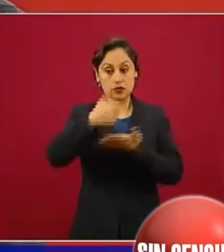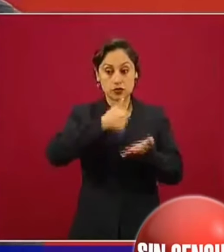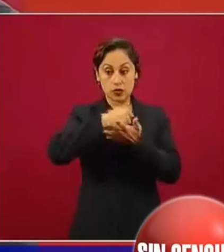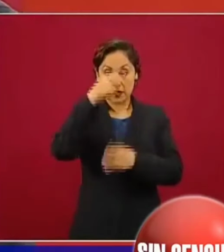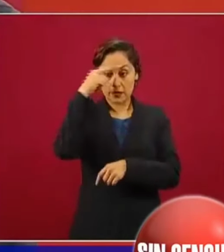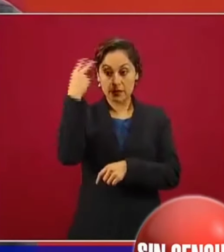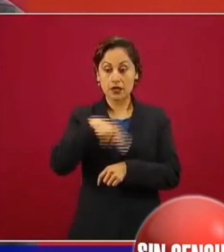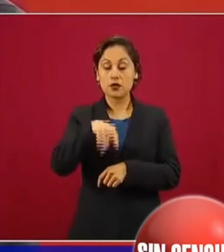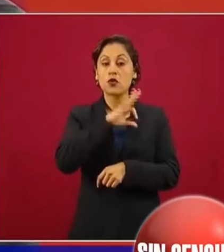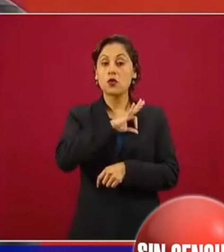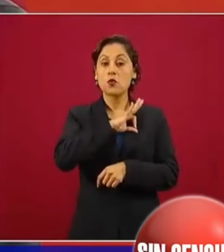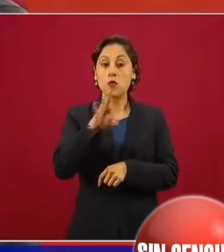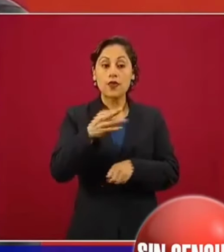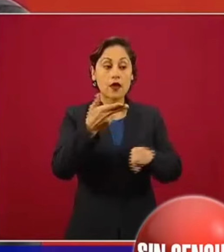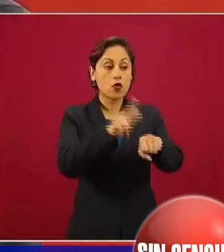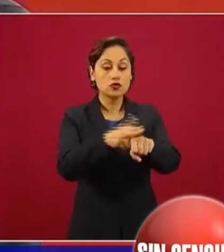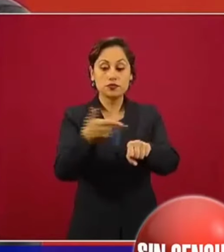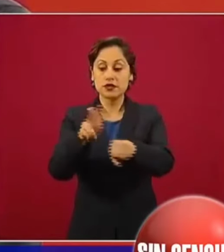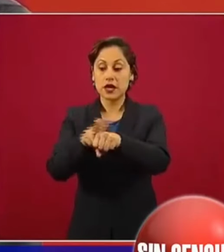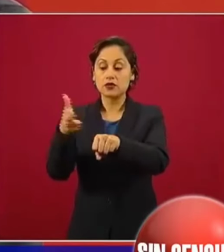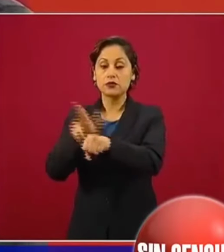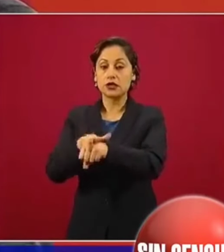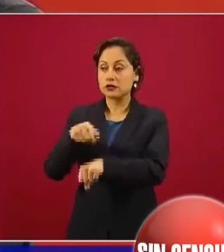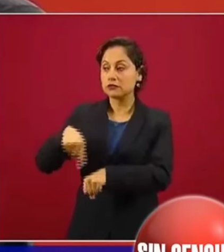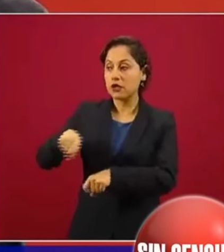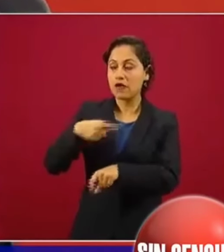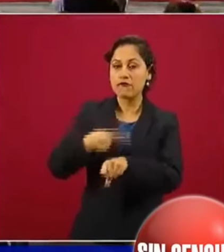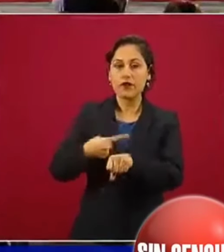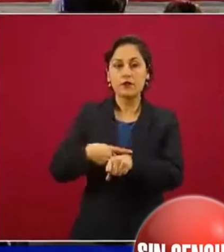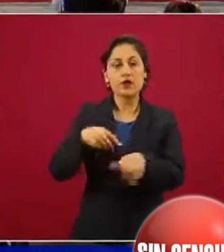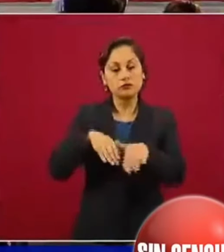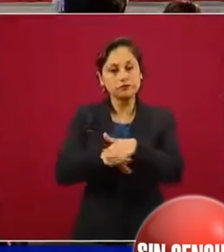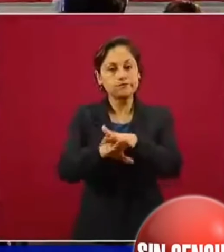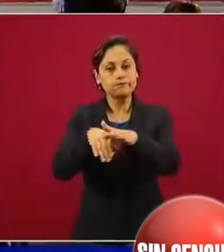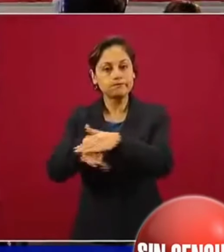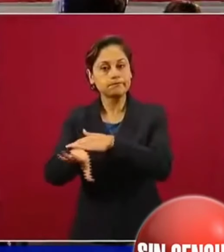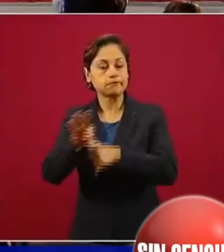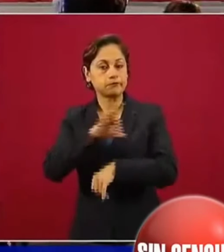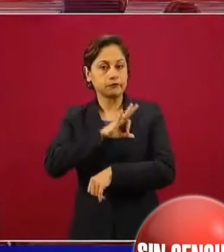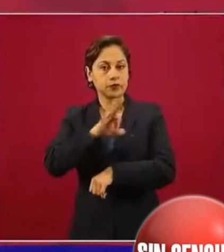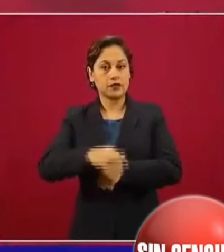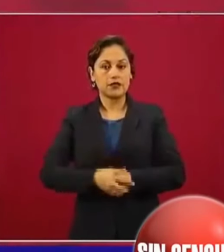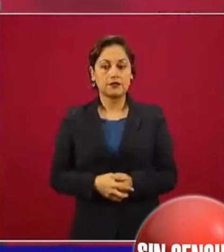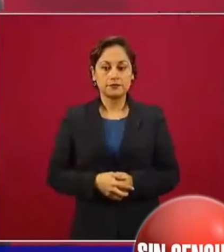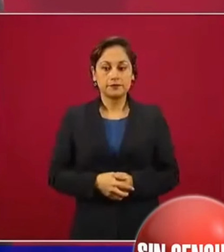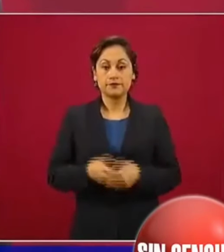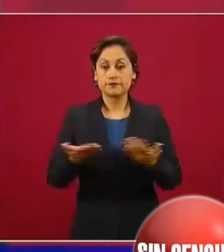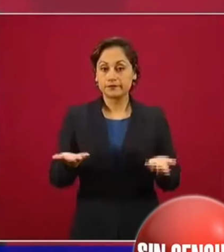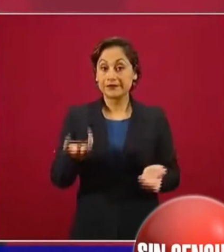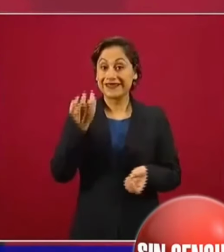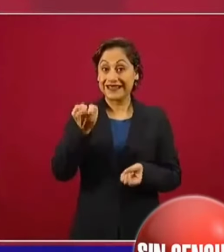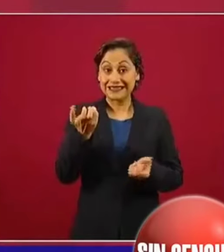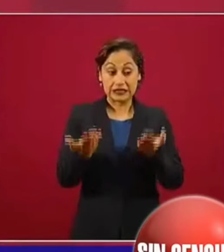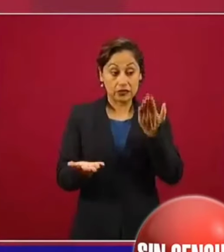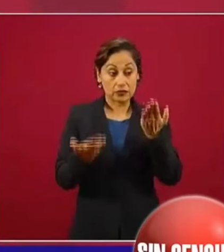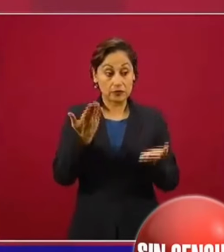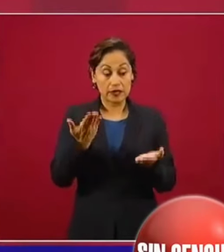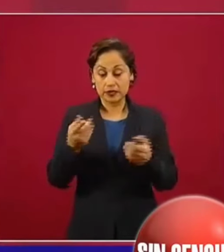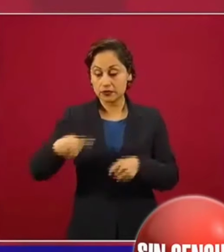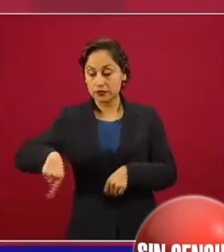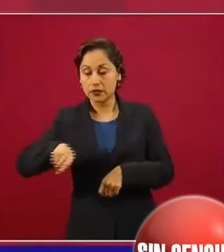los hospitales a todas las personas que así lo necesitan. A esa comparación entre lo que hubiera ocurrido y lo